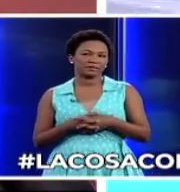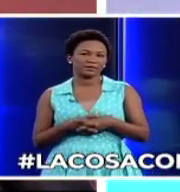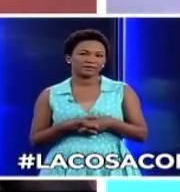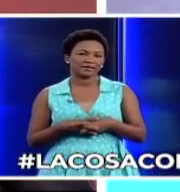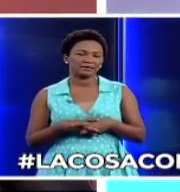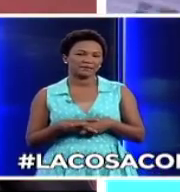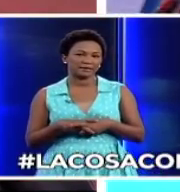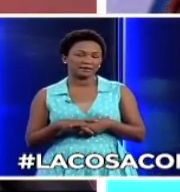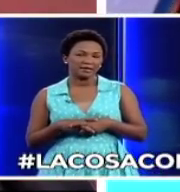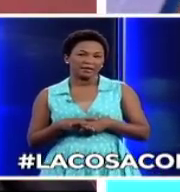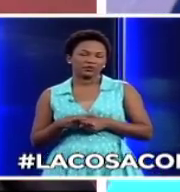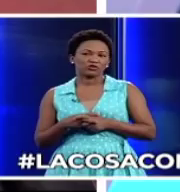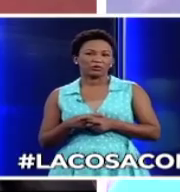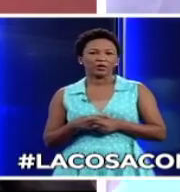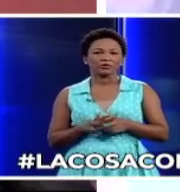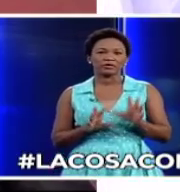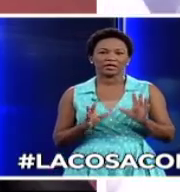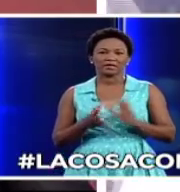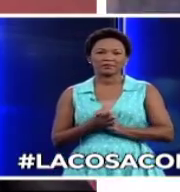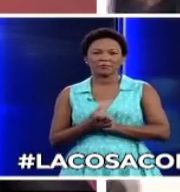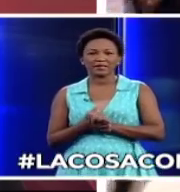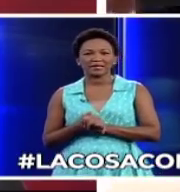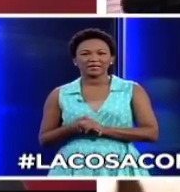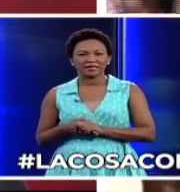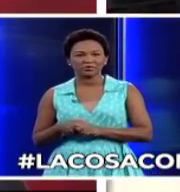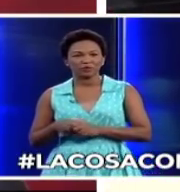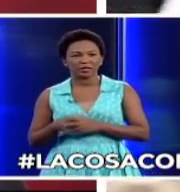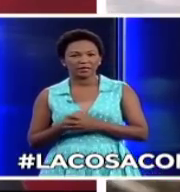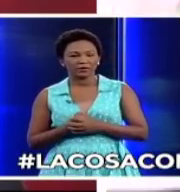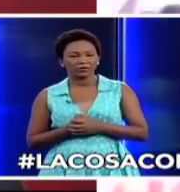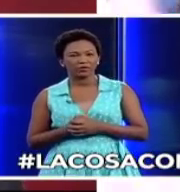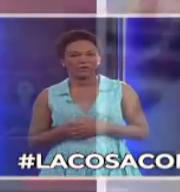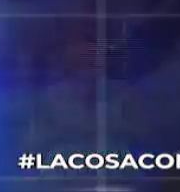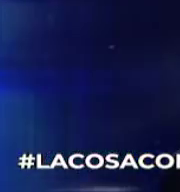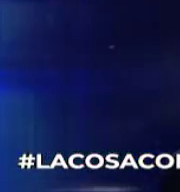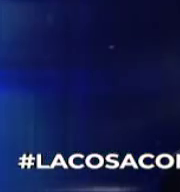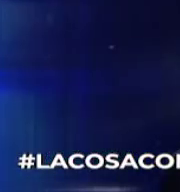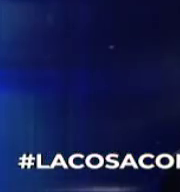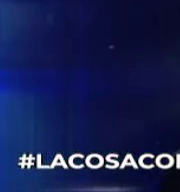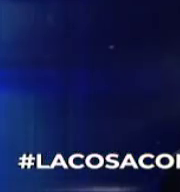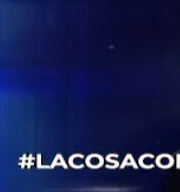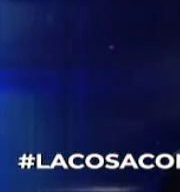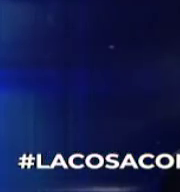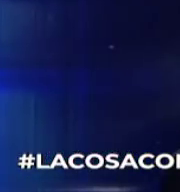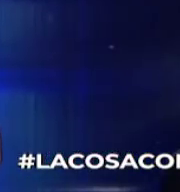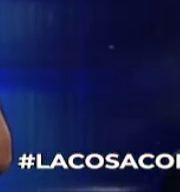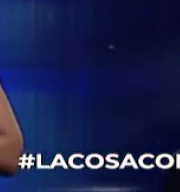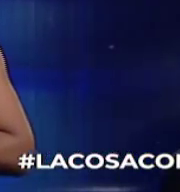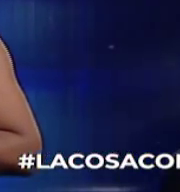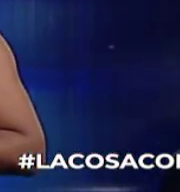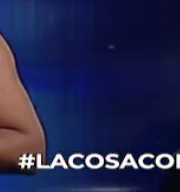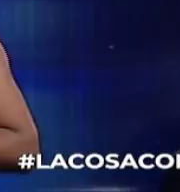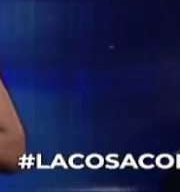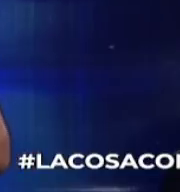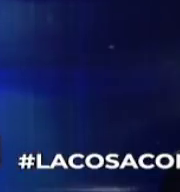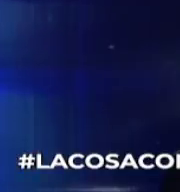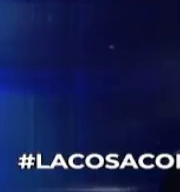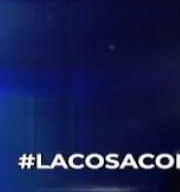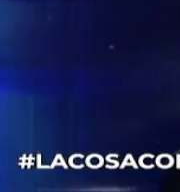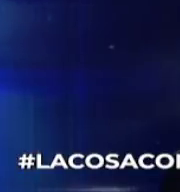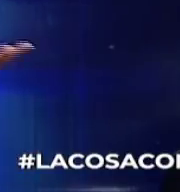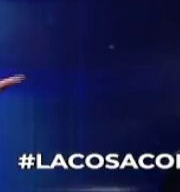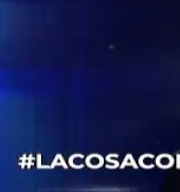ruedas de prensa realizadas. Entonces, bueno, quise compartirles eso. Agradezco Aquí en República Dominicana, Gustavo Olivo, que nos